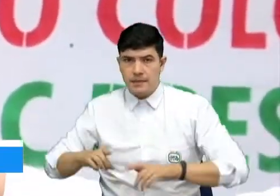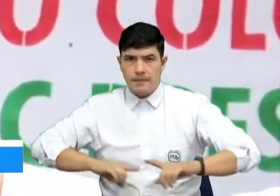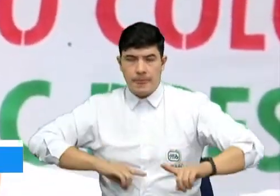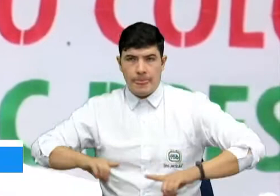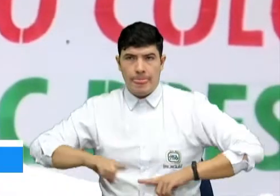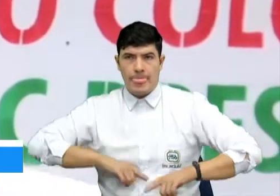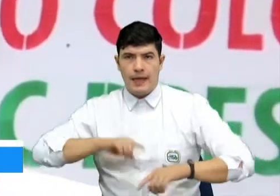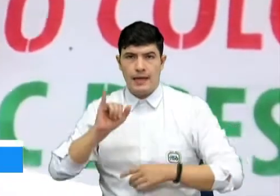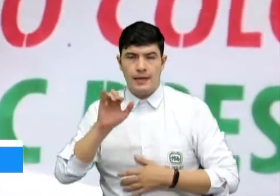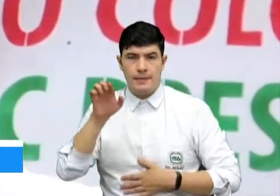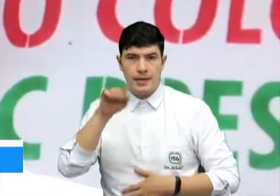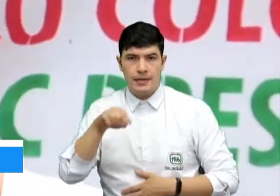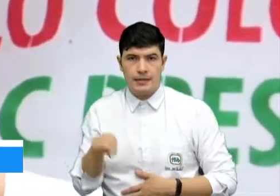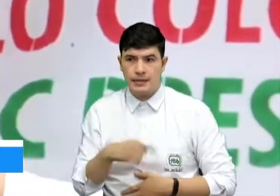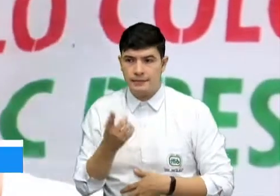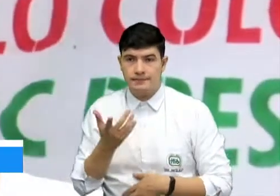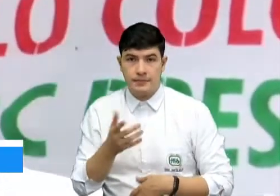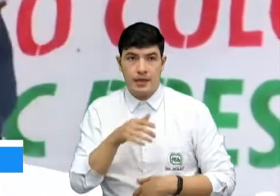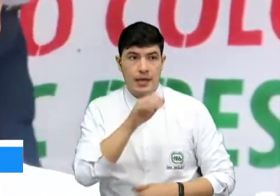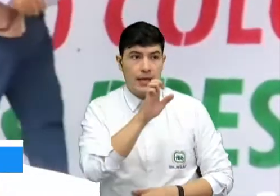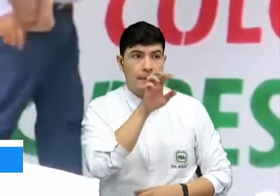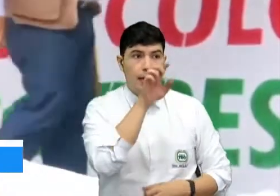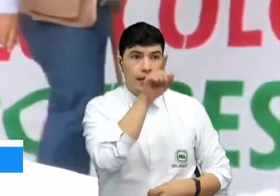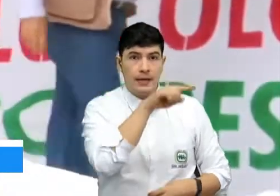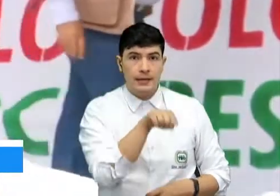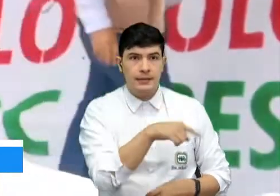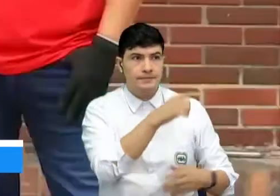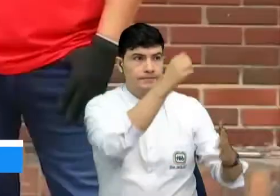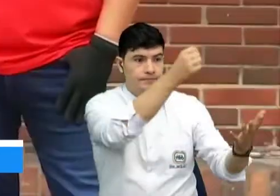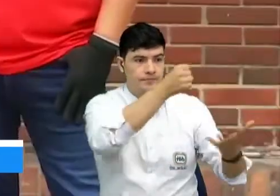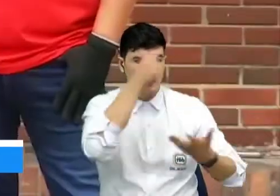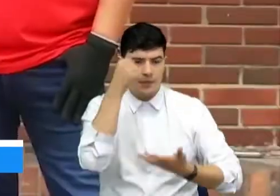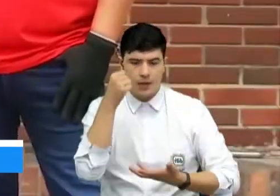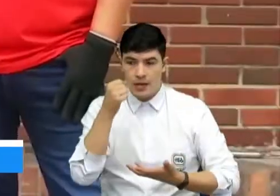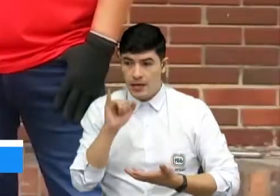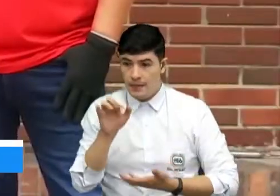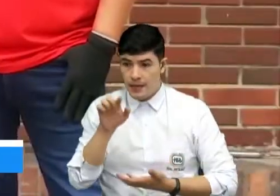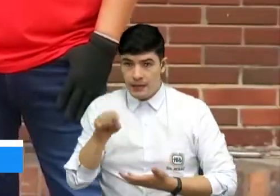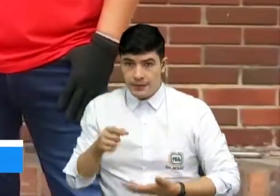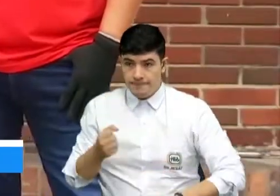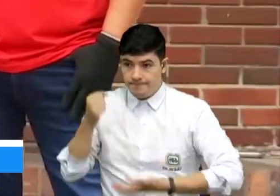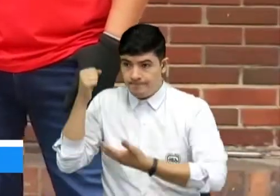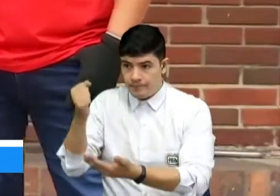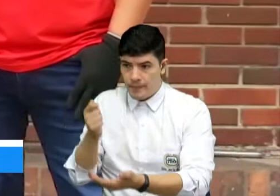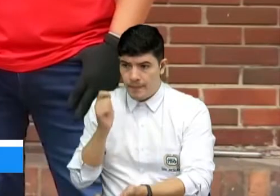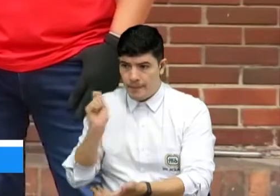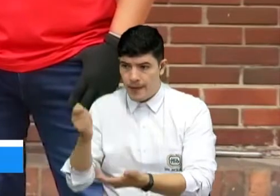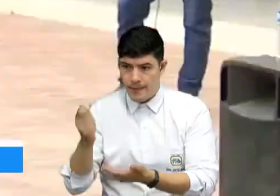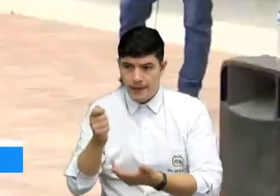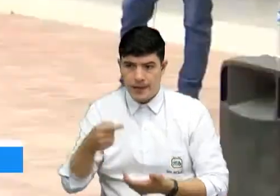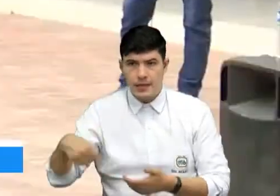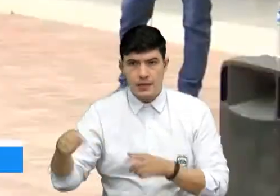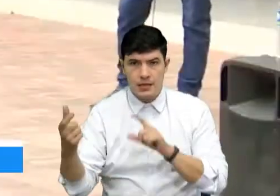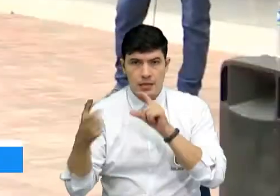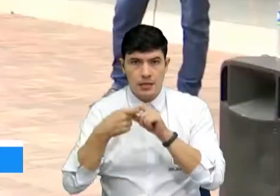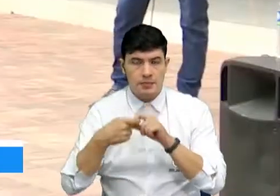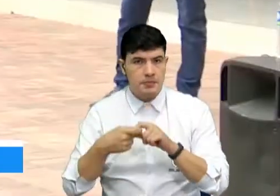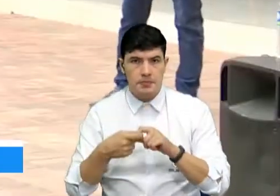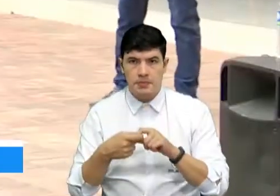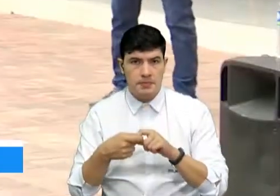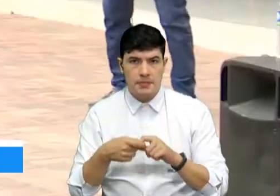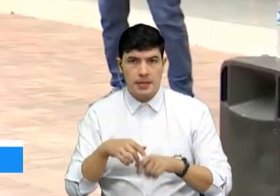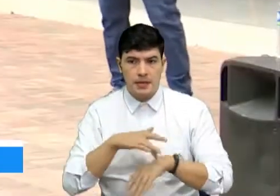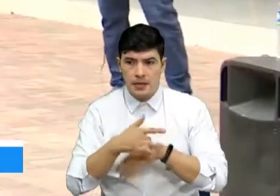que prestan el servicio. Entonces la plata llega a las EPS y no llega donde tiene que llegar. En el desarrollo del plantón, los trabajadores de la salud advirtieron de una deuda